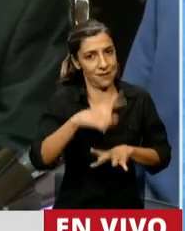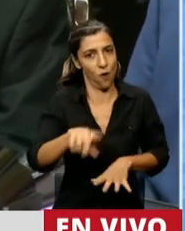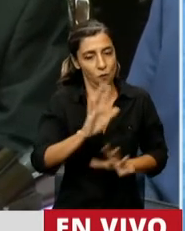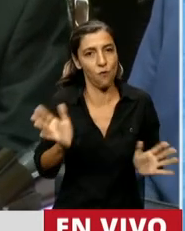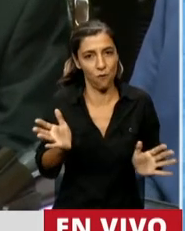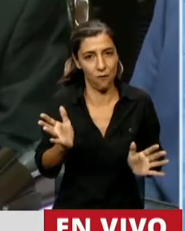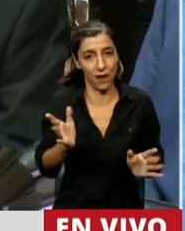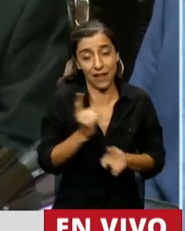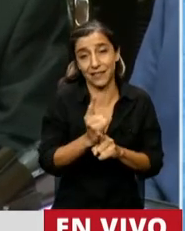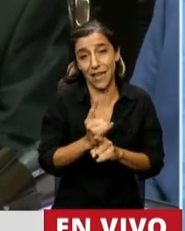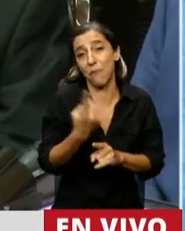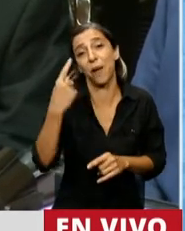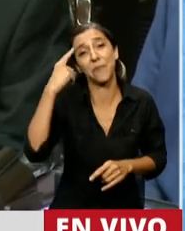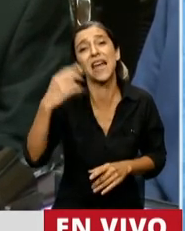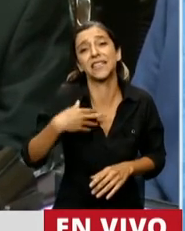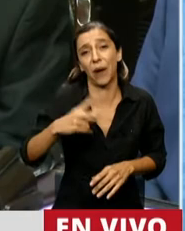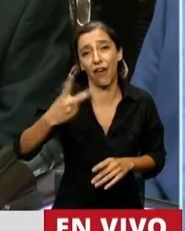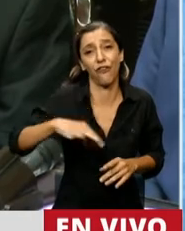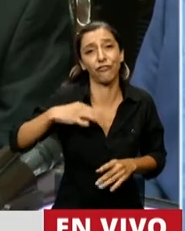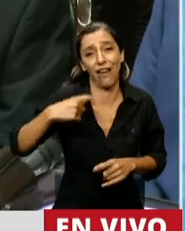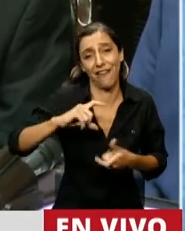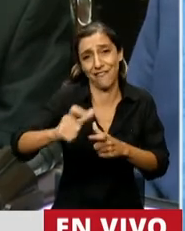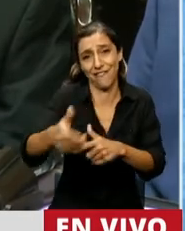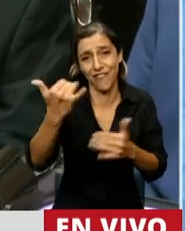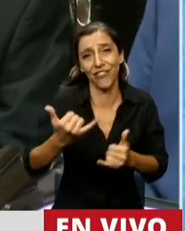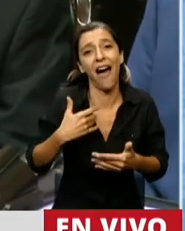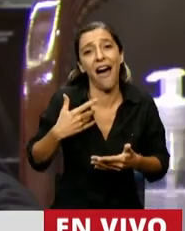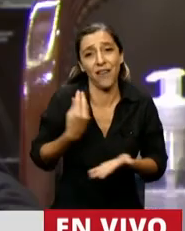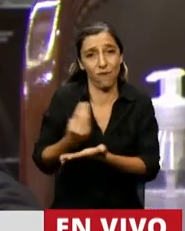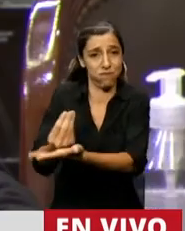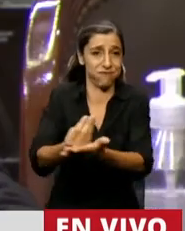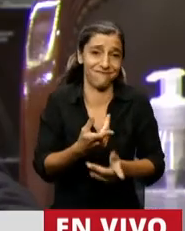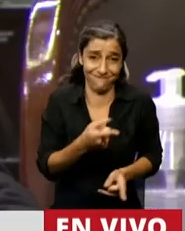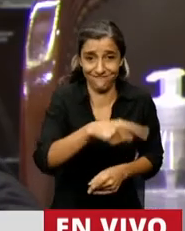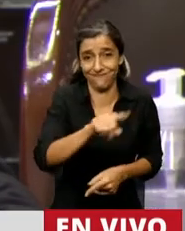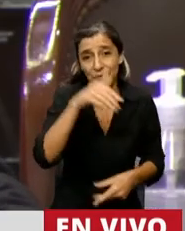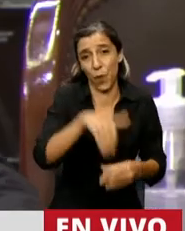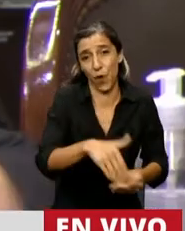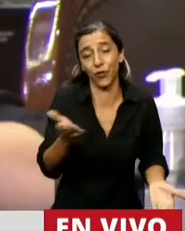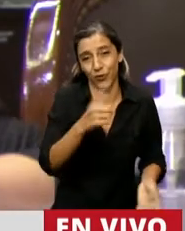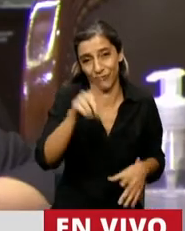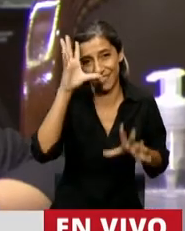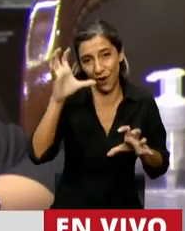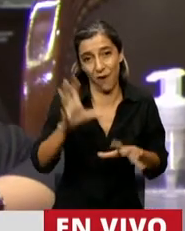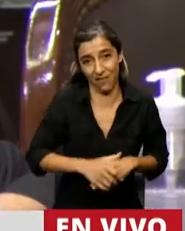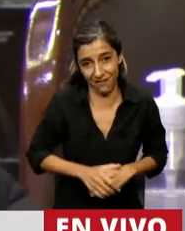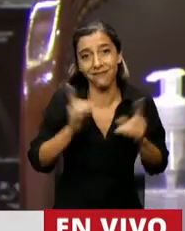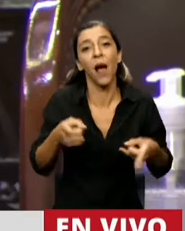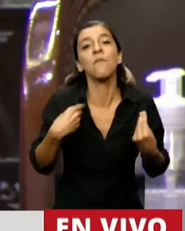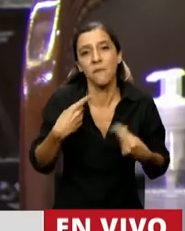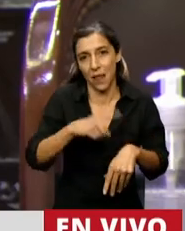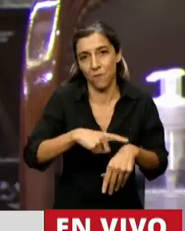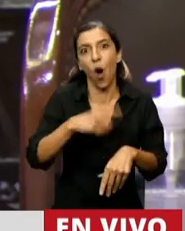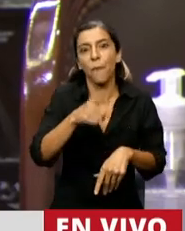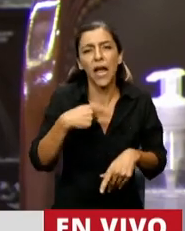las urnas cada 2 años, sino que lo expresa también cuando se vuelca a militar y cuando se